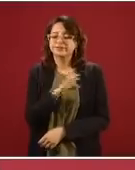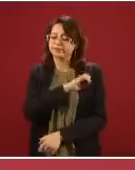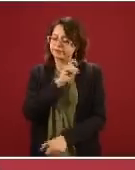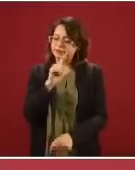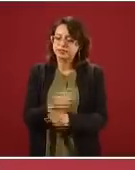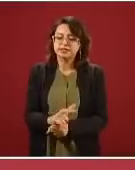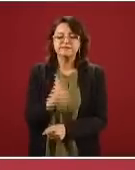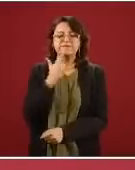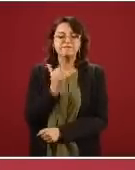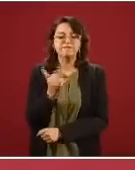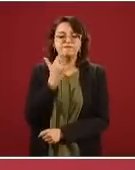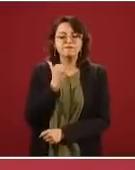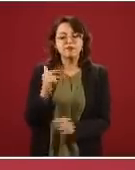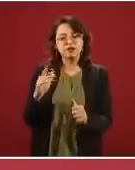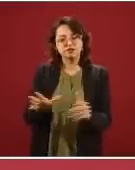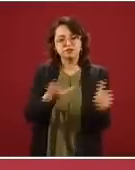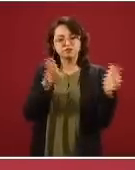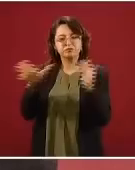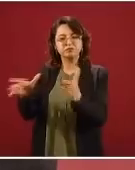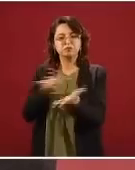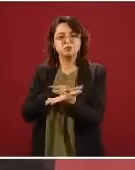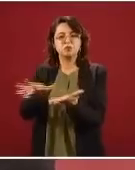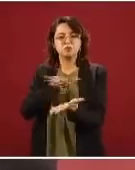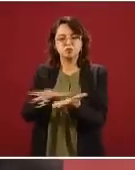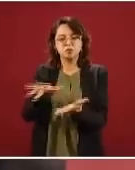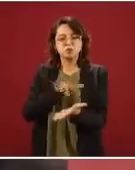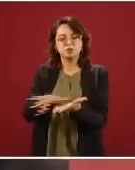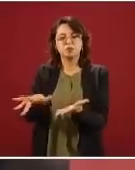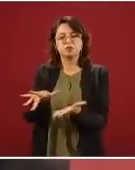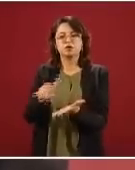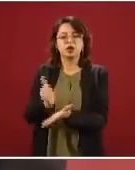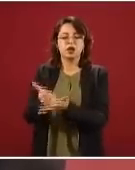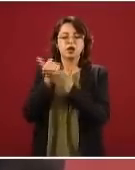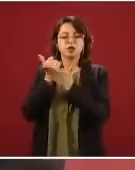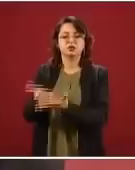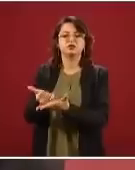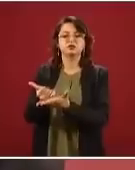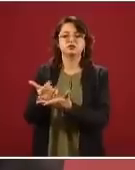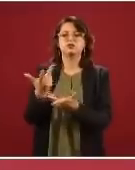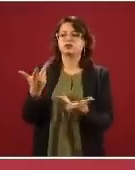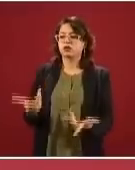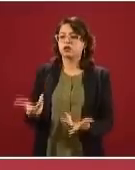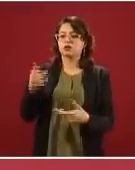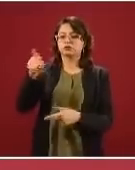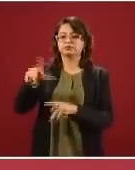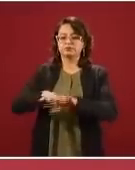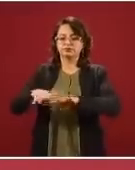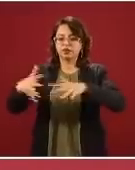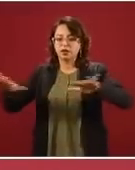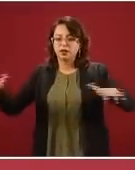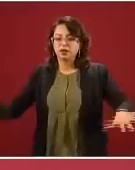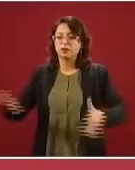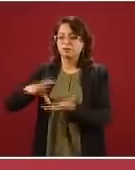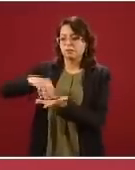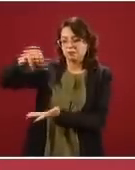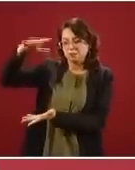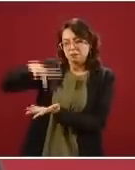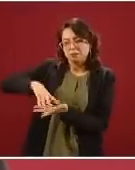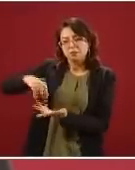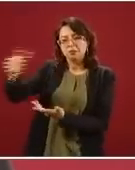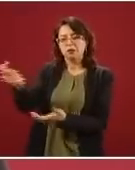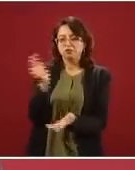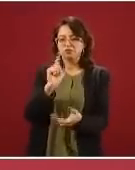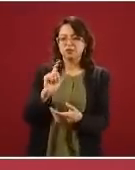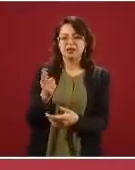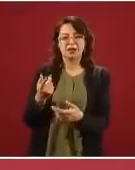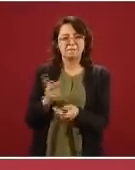especial para ayudar a que se limpiaran las playas de sargazo, y se